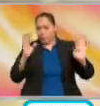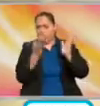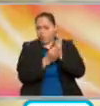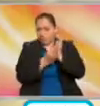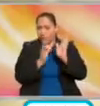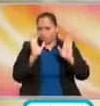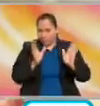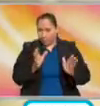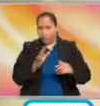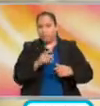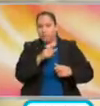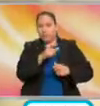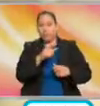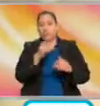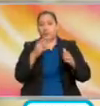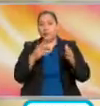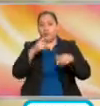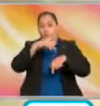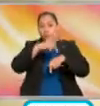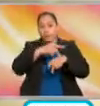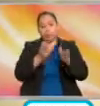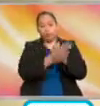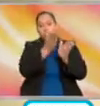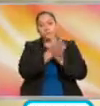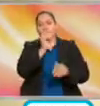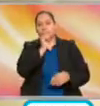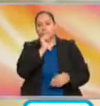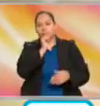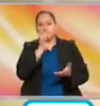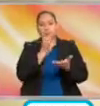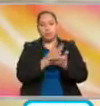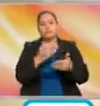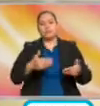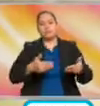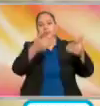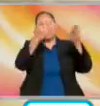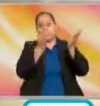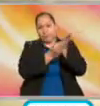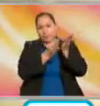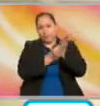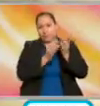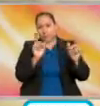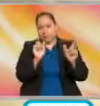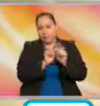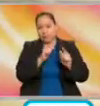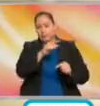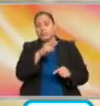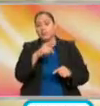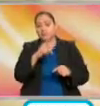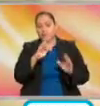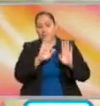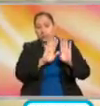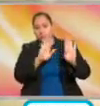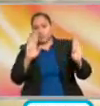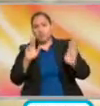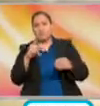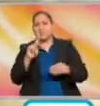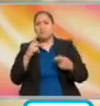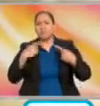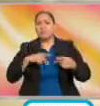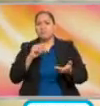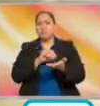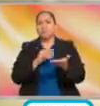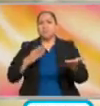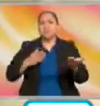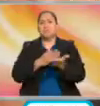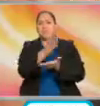bien no está hecho de cemento, está construido con láminas y demás, pues ya existe ya esta barrera física, que esto no ha impedido en lo